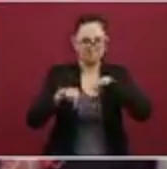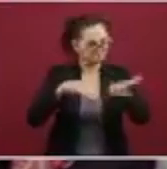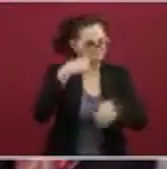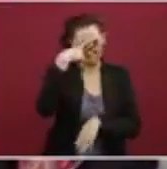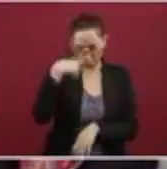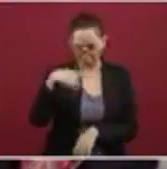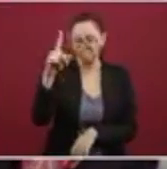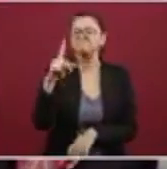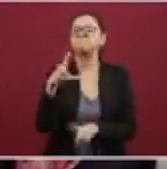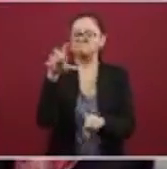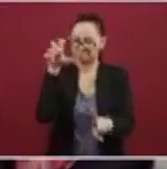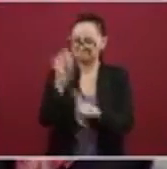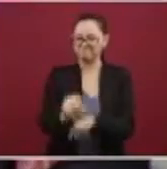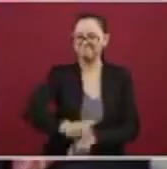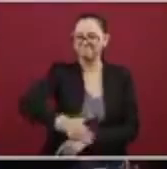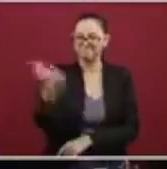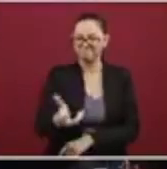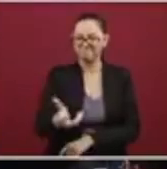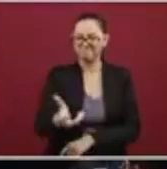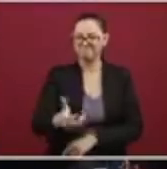es, pero lo vamos a hacer.